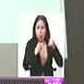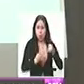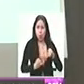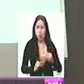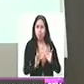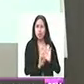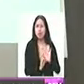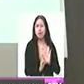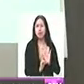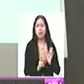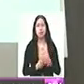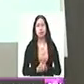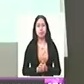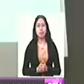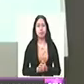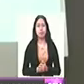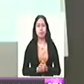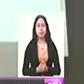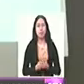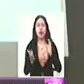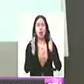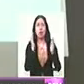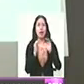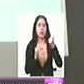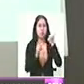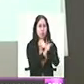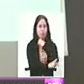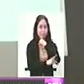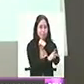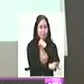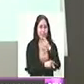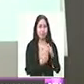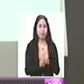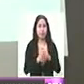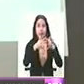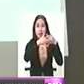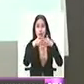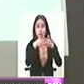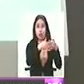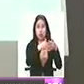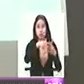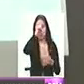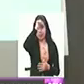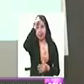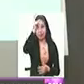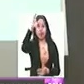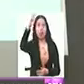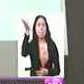registrados en relación a otros países. Estados Unidos, India y